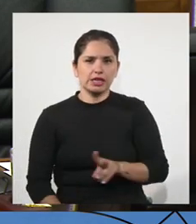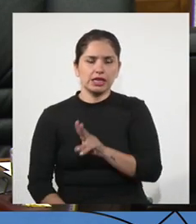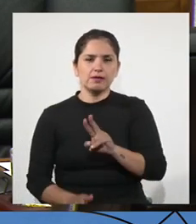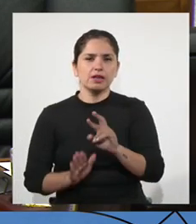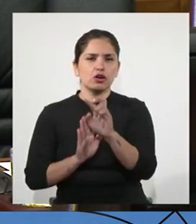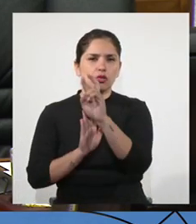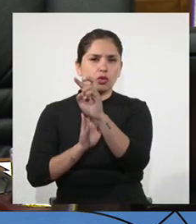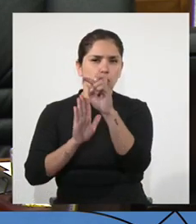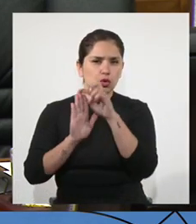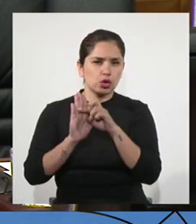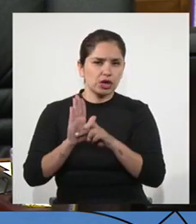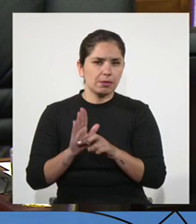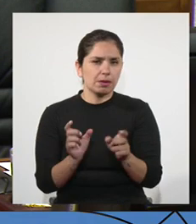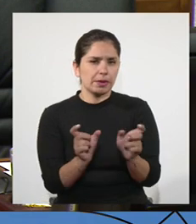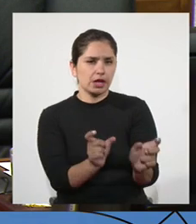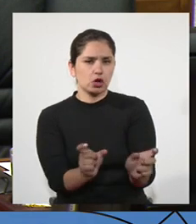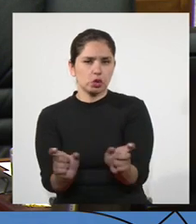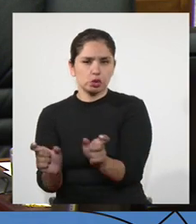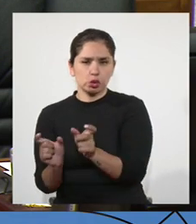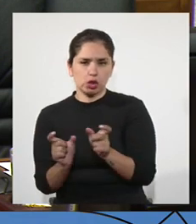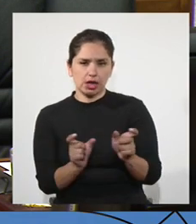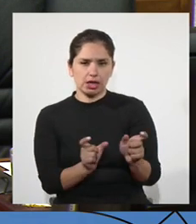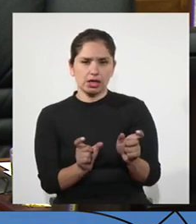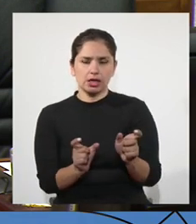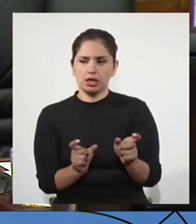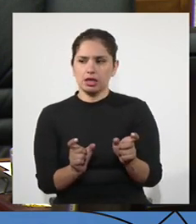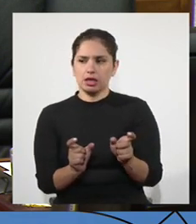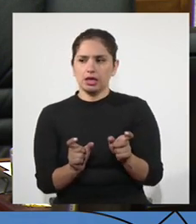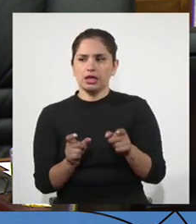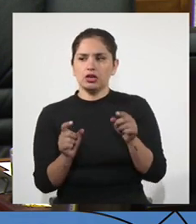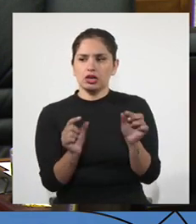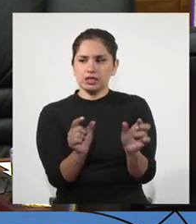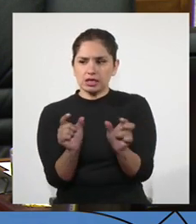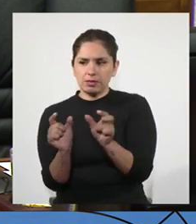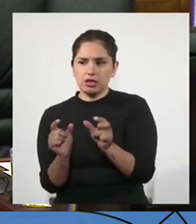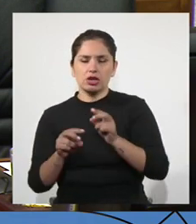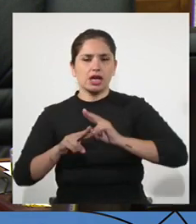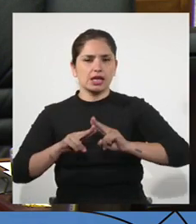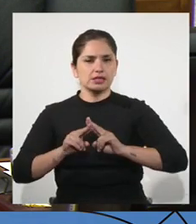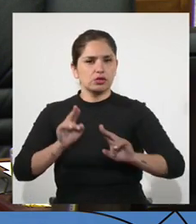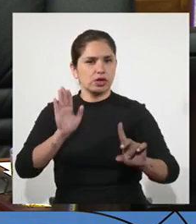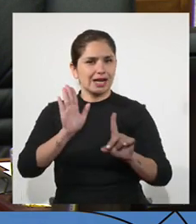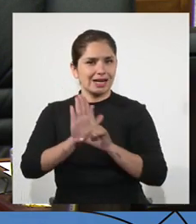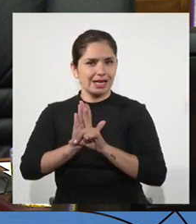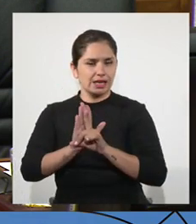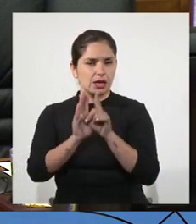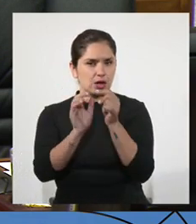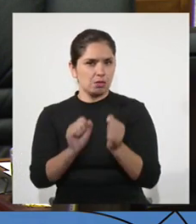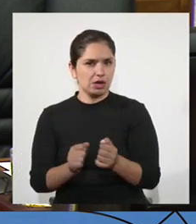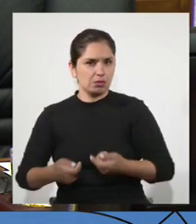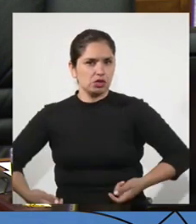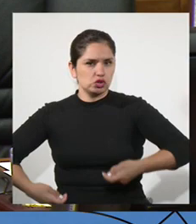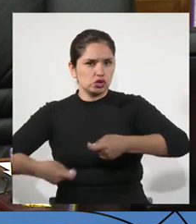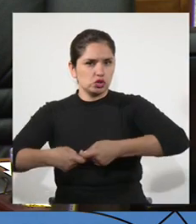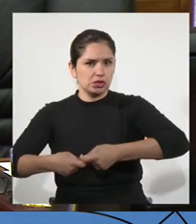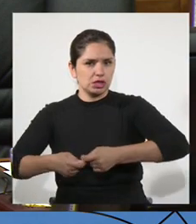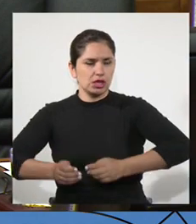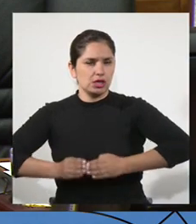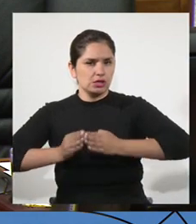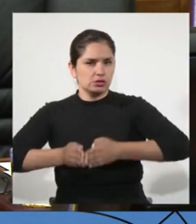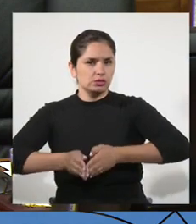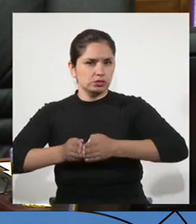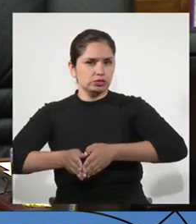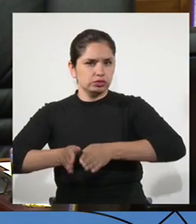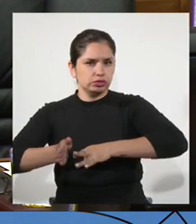poder medir y luego poder a través de esa medición hacer una ley para que se pueda subsidiar el transporte público